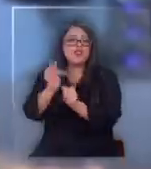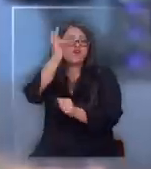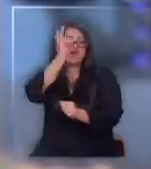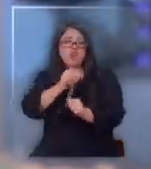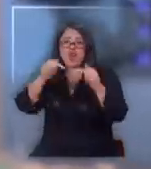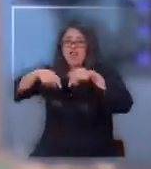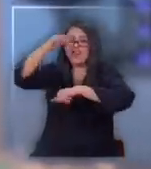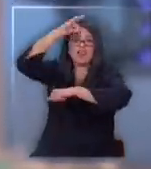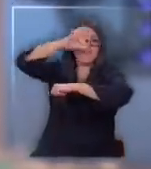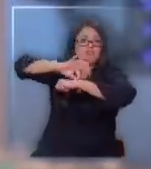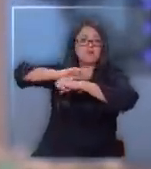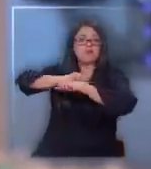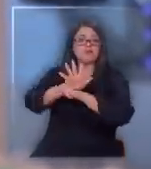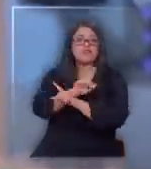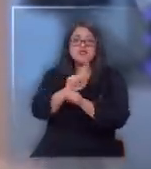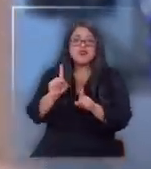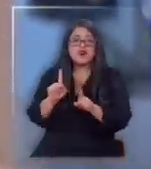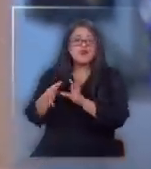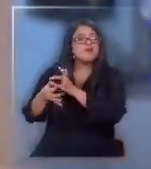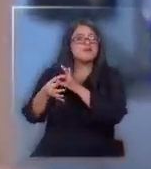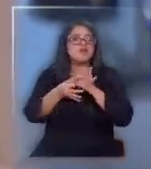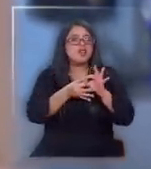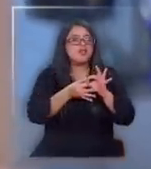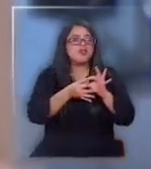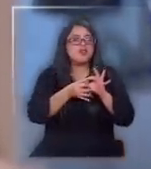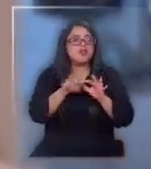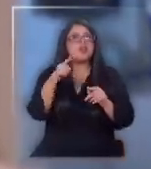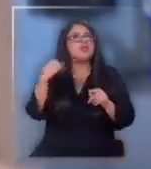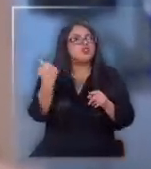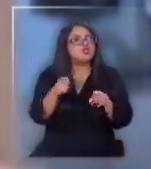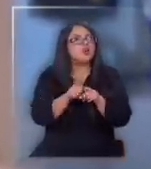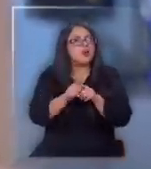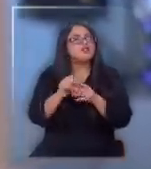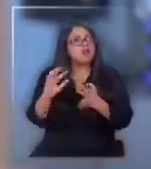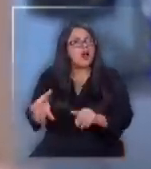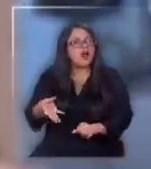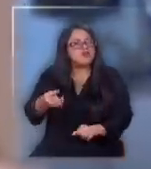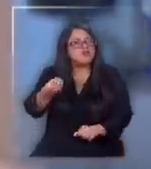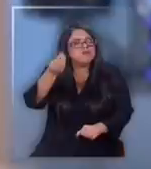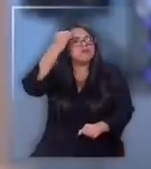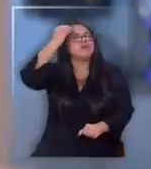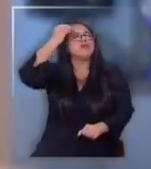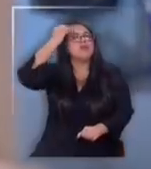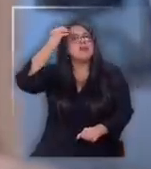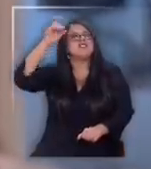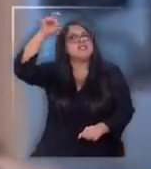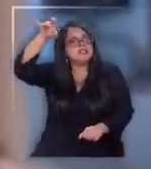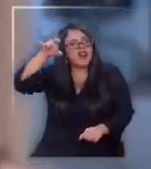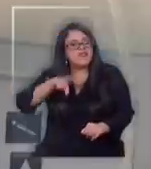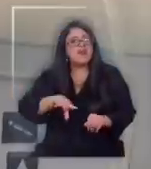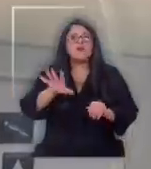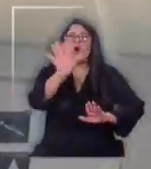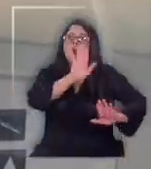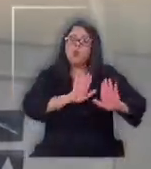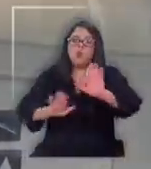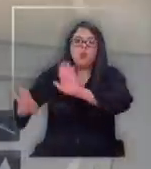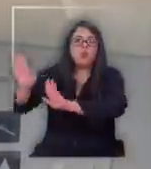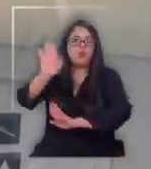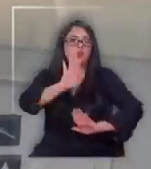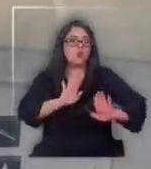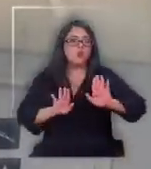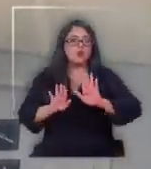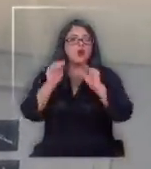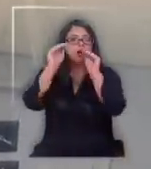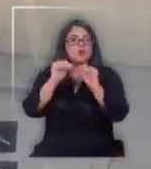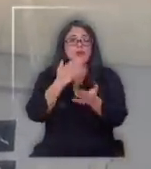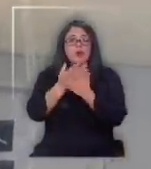personal, precisamente porque somos probablemente los más conscientes de la necesidad de protección. Es como